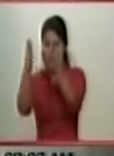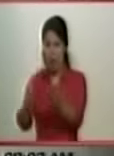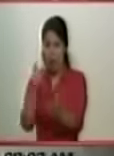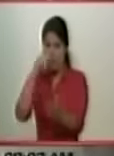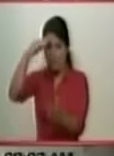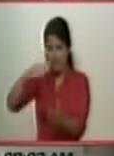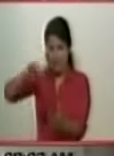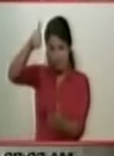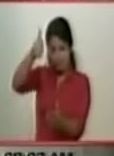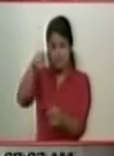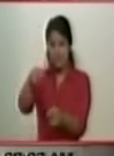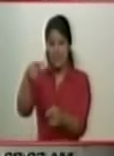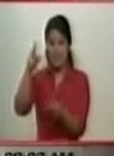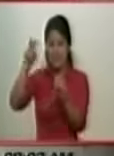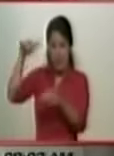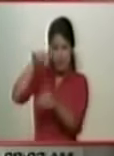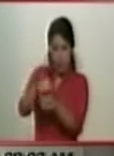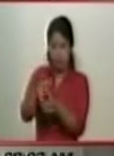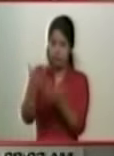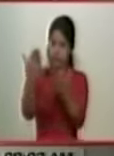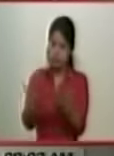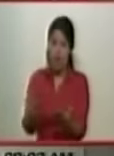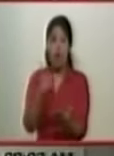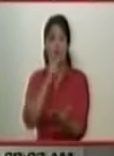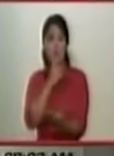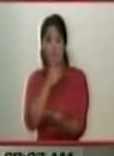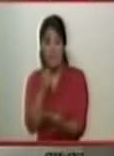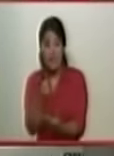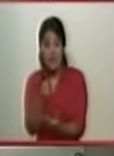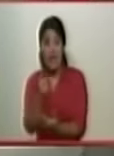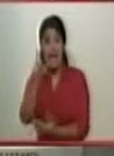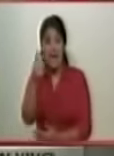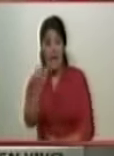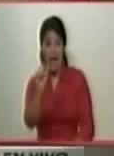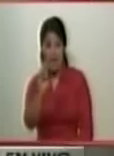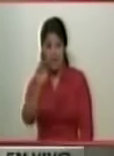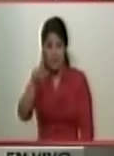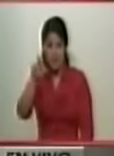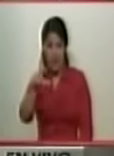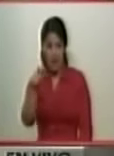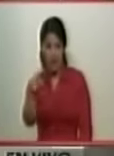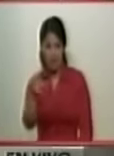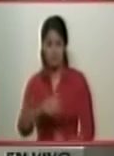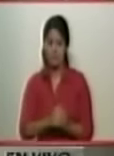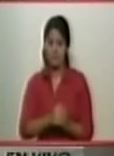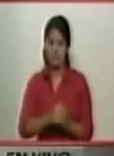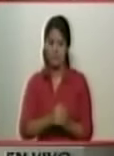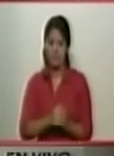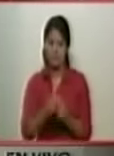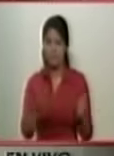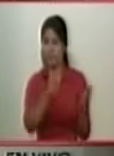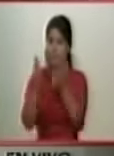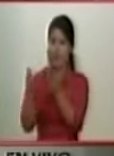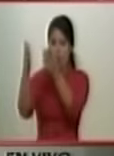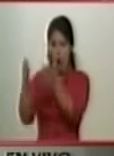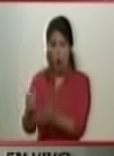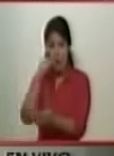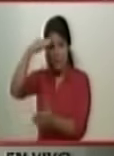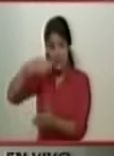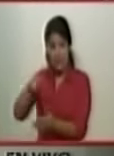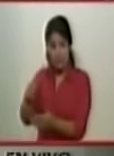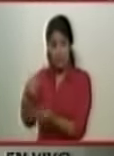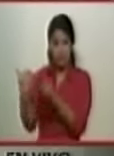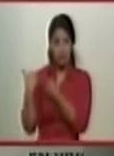Bolivariana, Subteniente Piloto Fallecido Gabriel Acosta Gil, Guardia Nacional